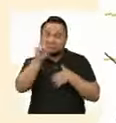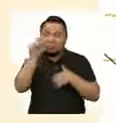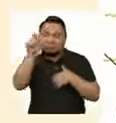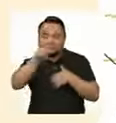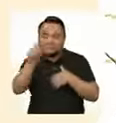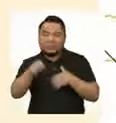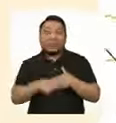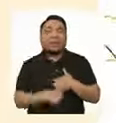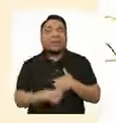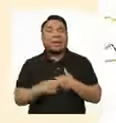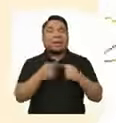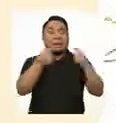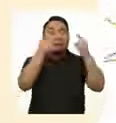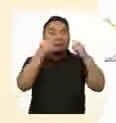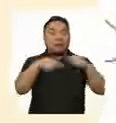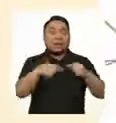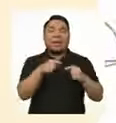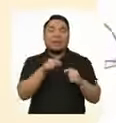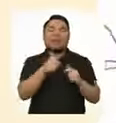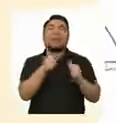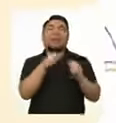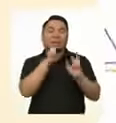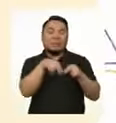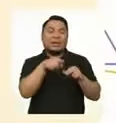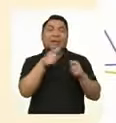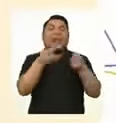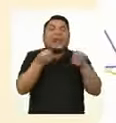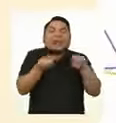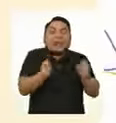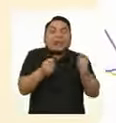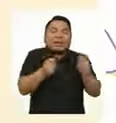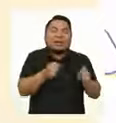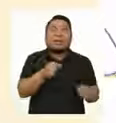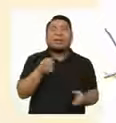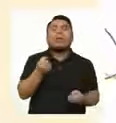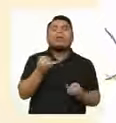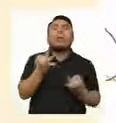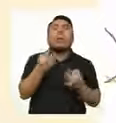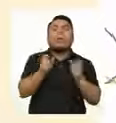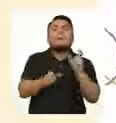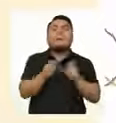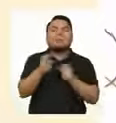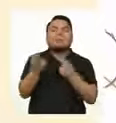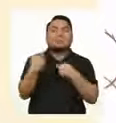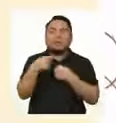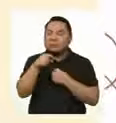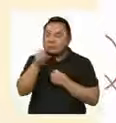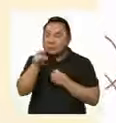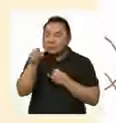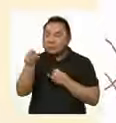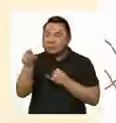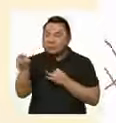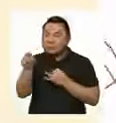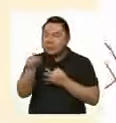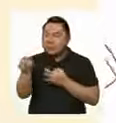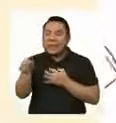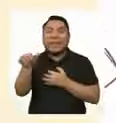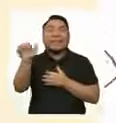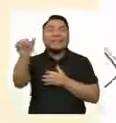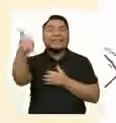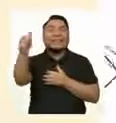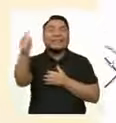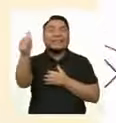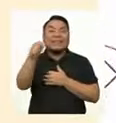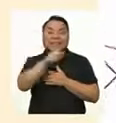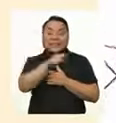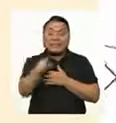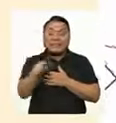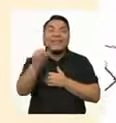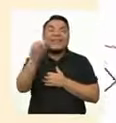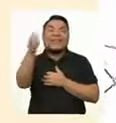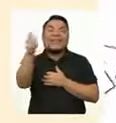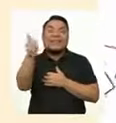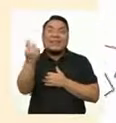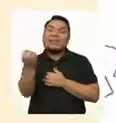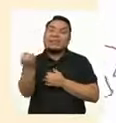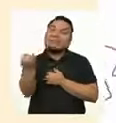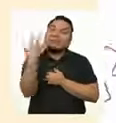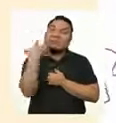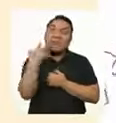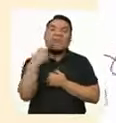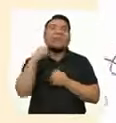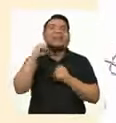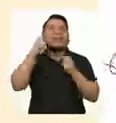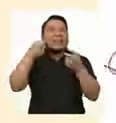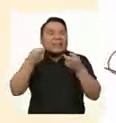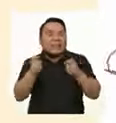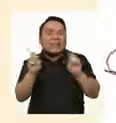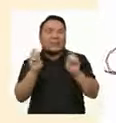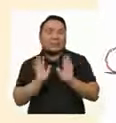respondieron que lo intentan. Esta opción la marcaron 1, 2, 3, 5, 7, 9, 10. 10 personas marcaron que